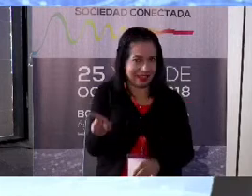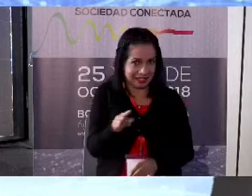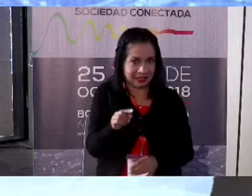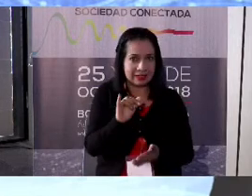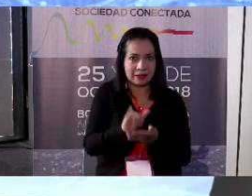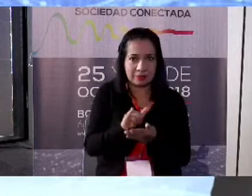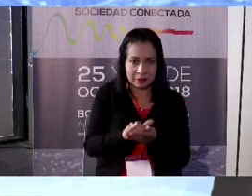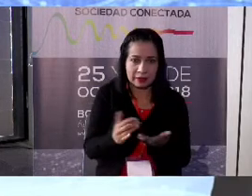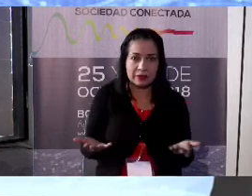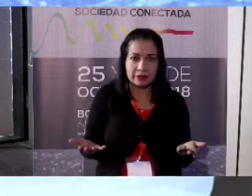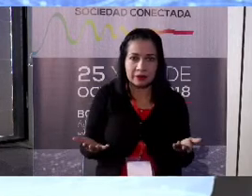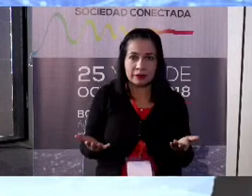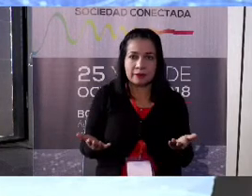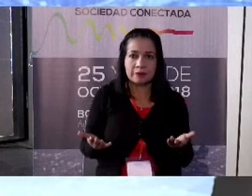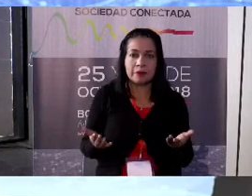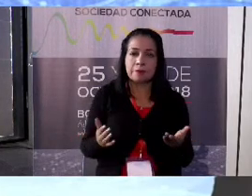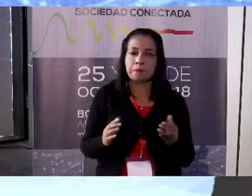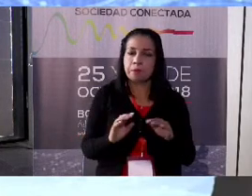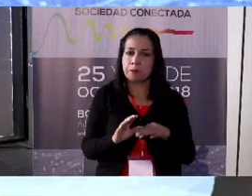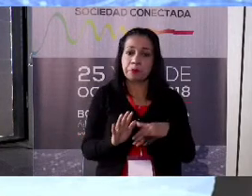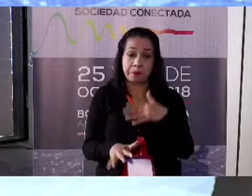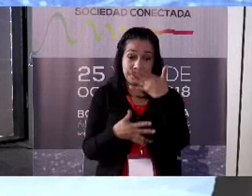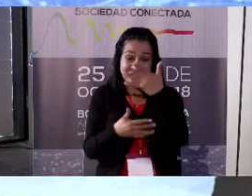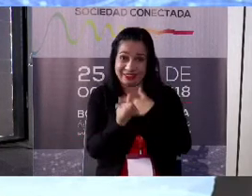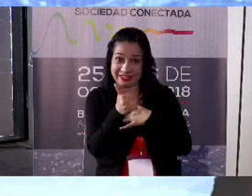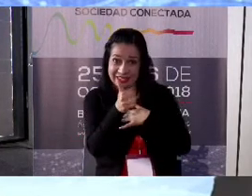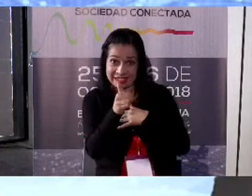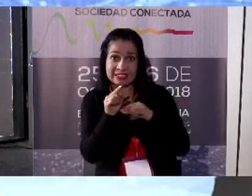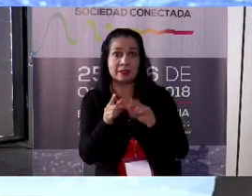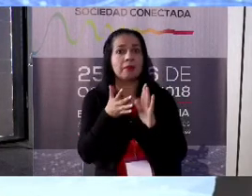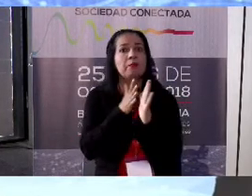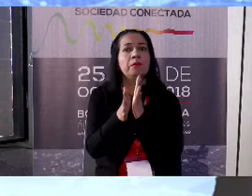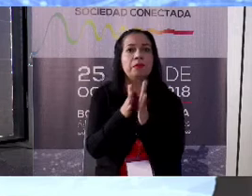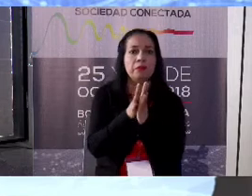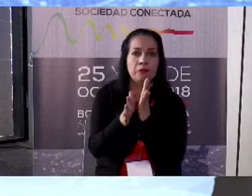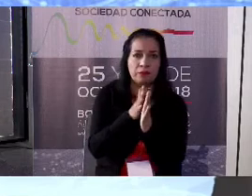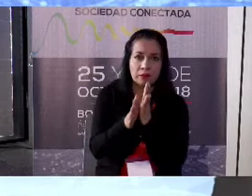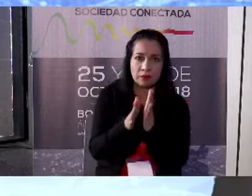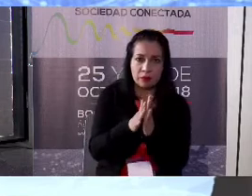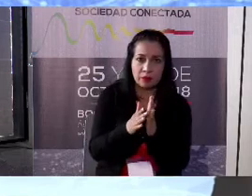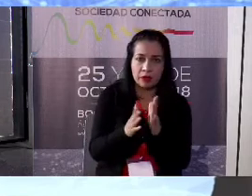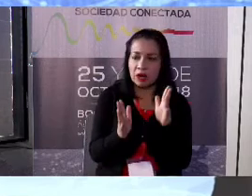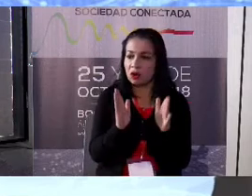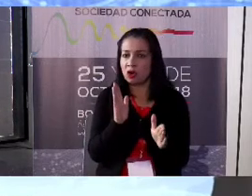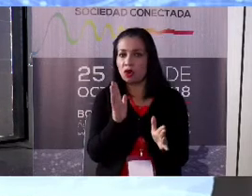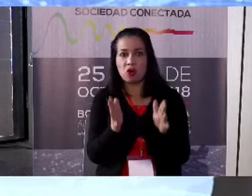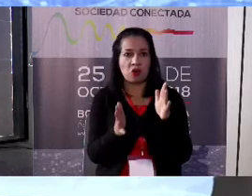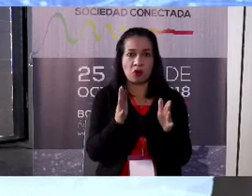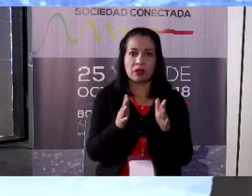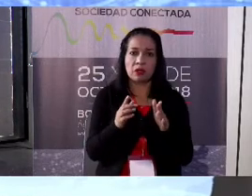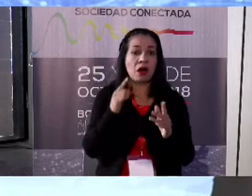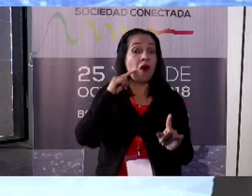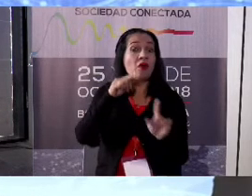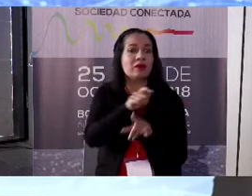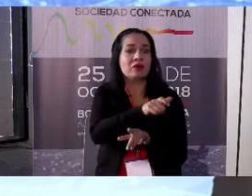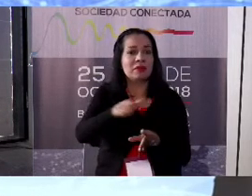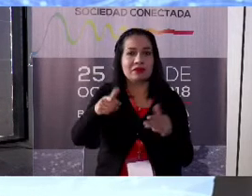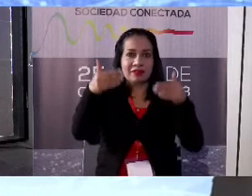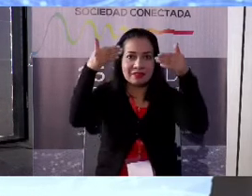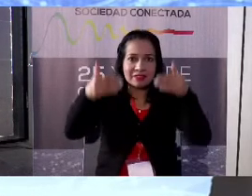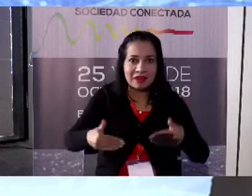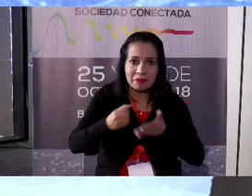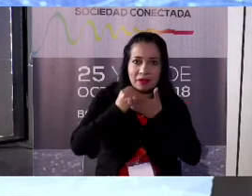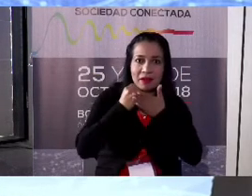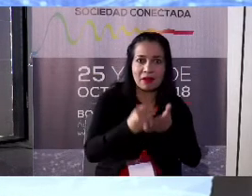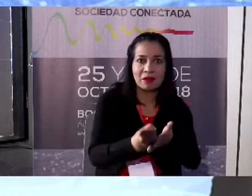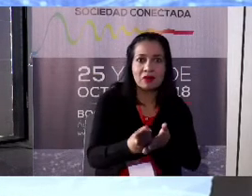el 10 es interesante la robótica aplicada a casos de discapacidad pueden construir una sociedad más